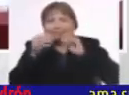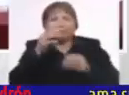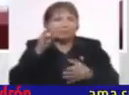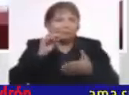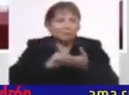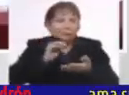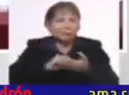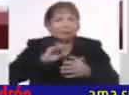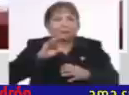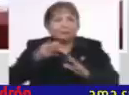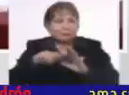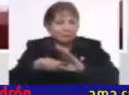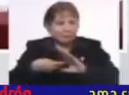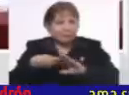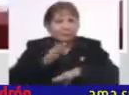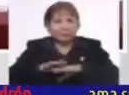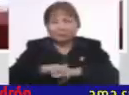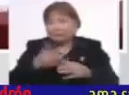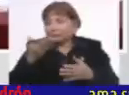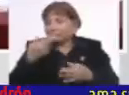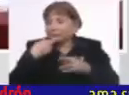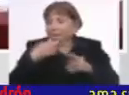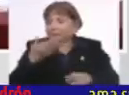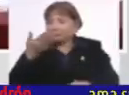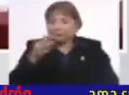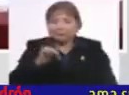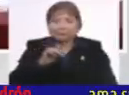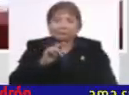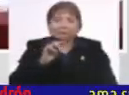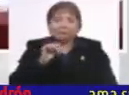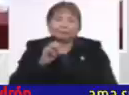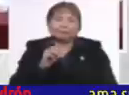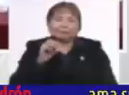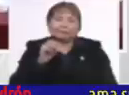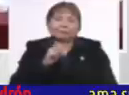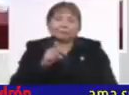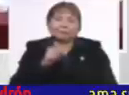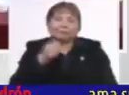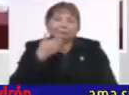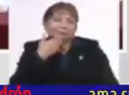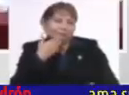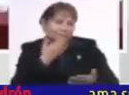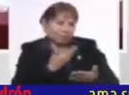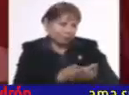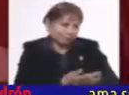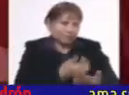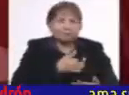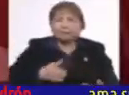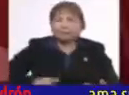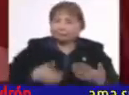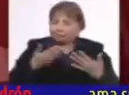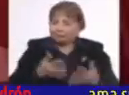presuntos actos ilícitos para que responda usted designar un mariano gonzález gracias presidente